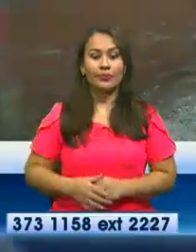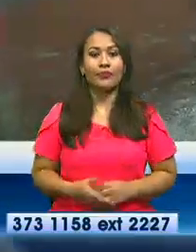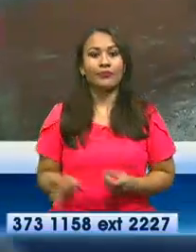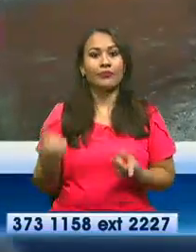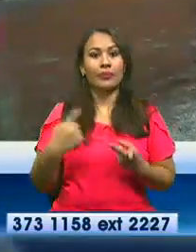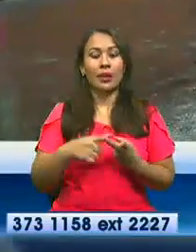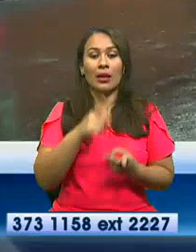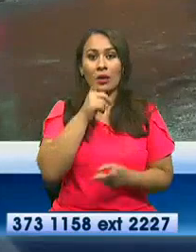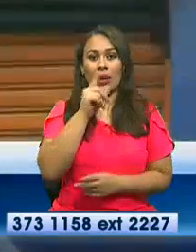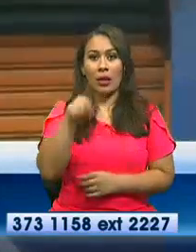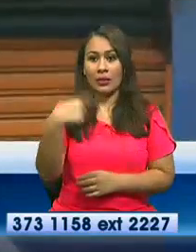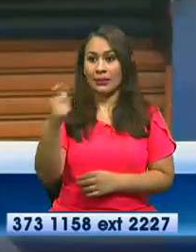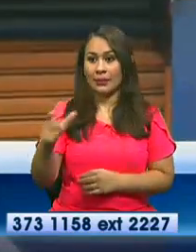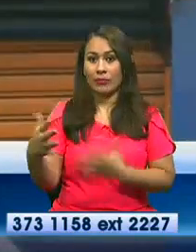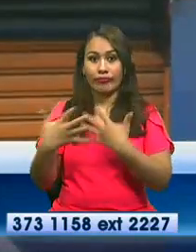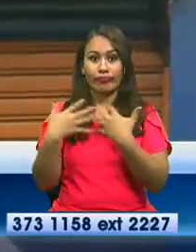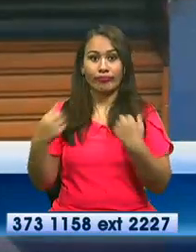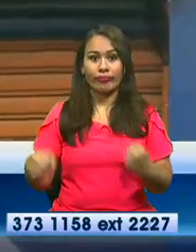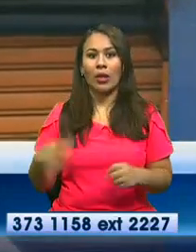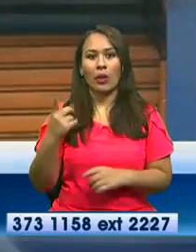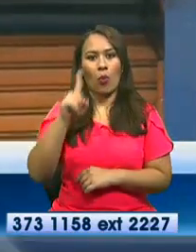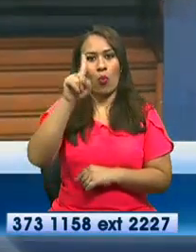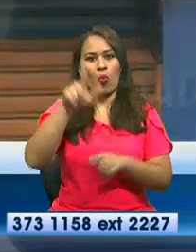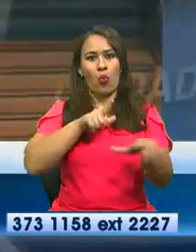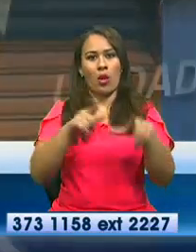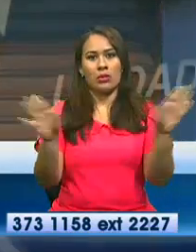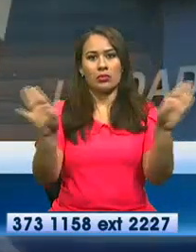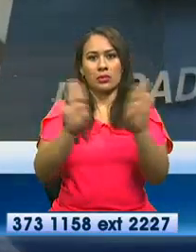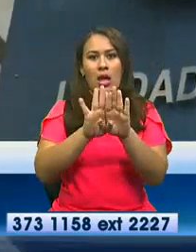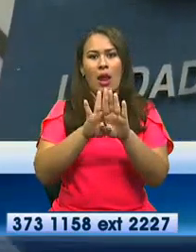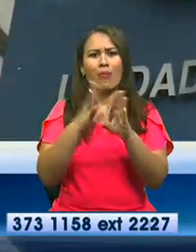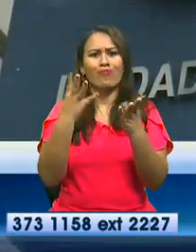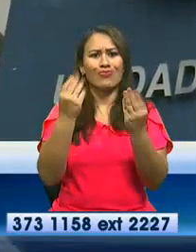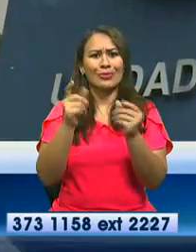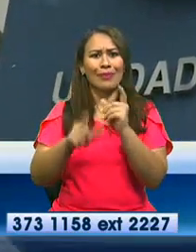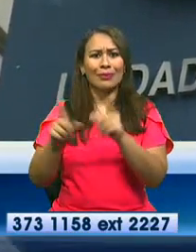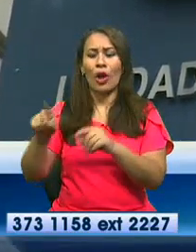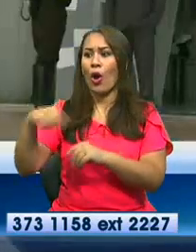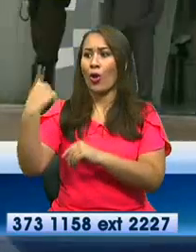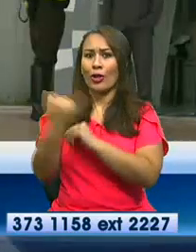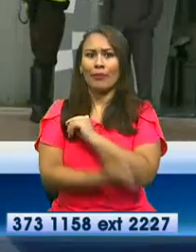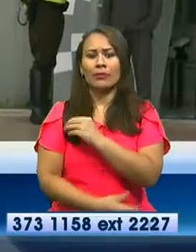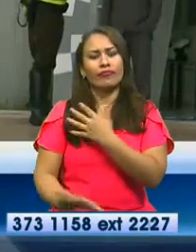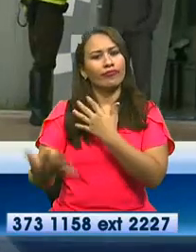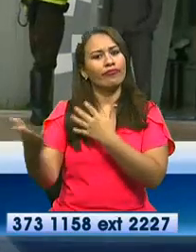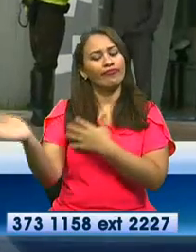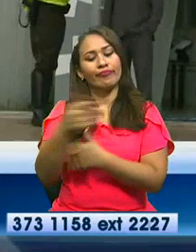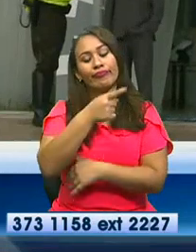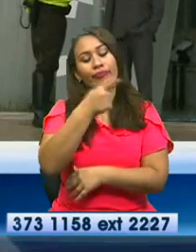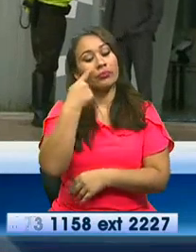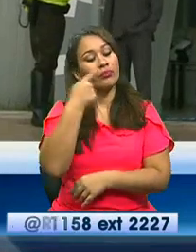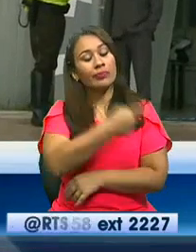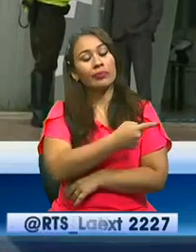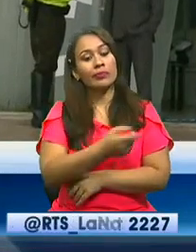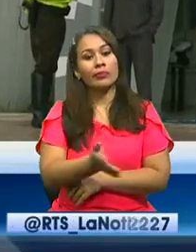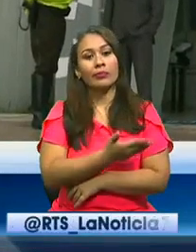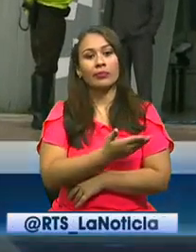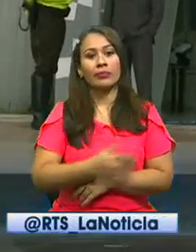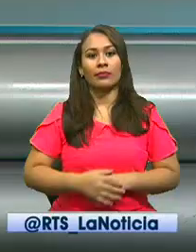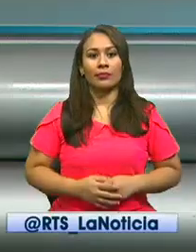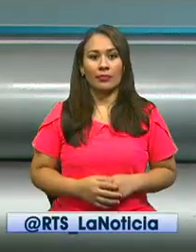ocasión no hubo personas detenidas, pero sí un local clausurado y decenas de extranjeros citados. En Quito informó Iván